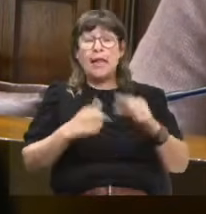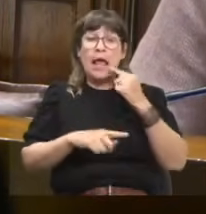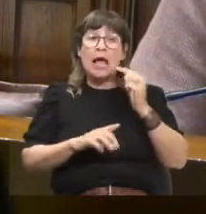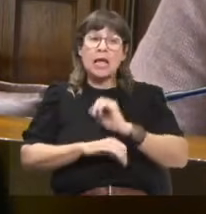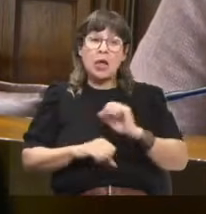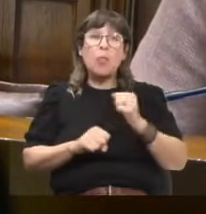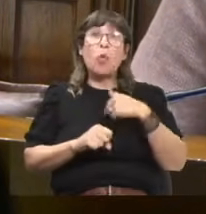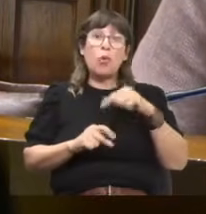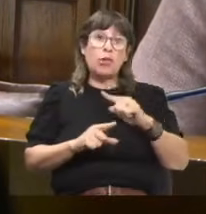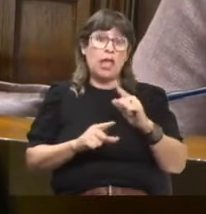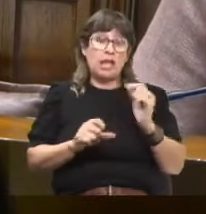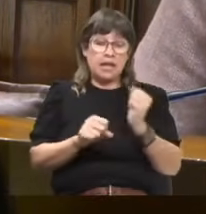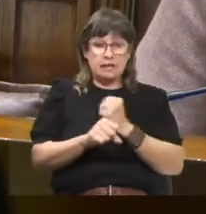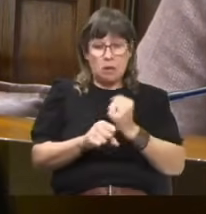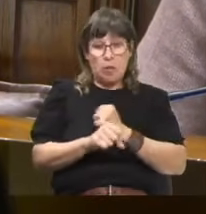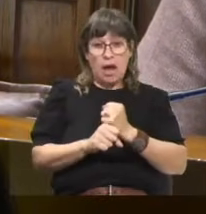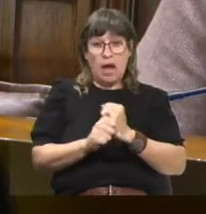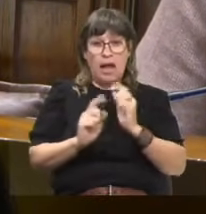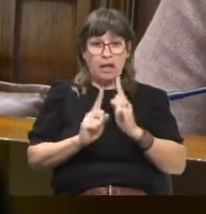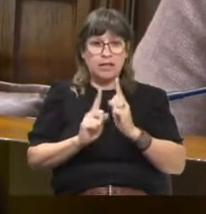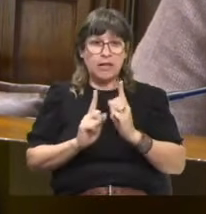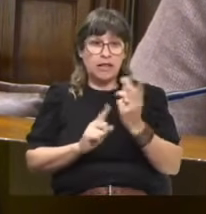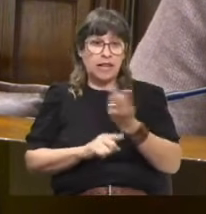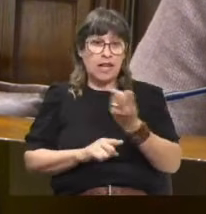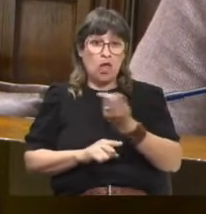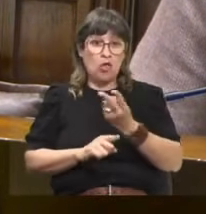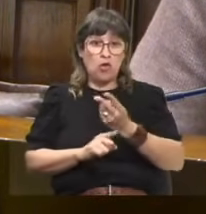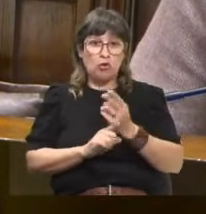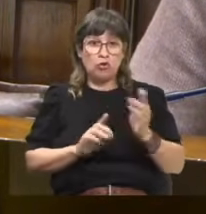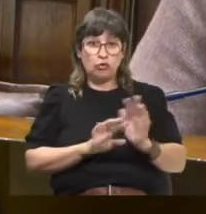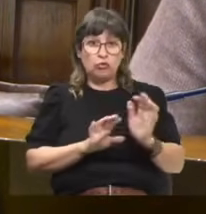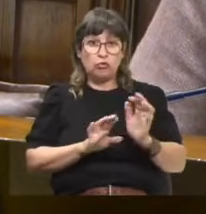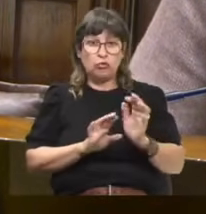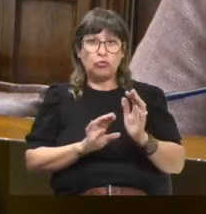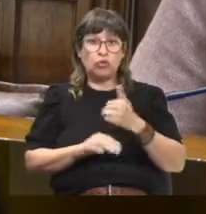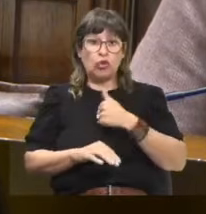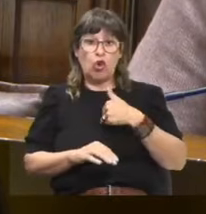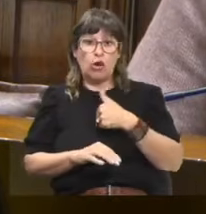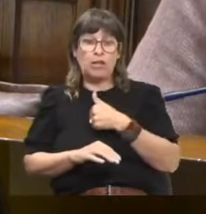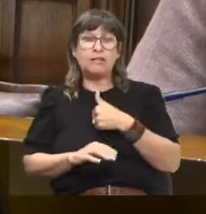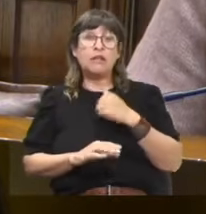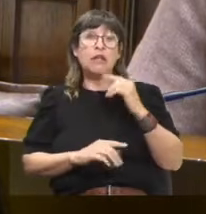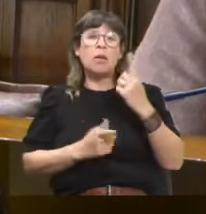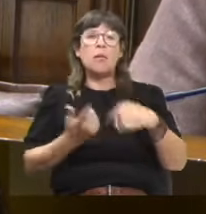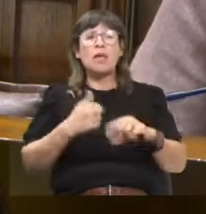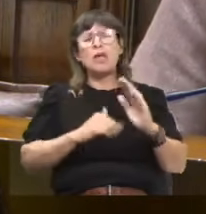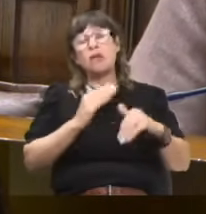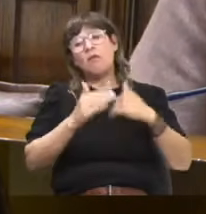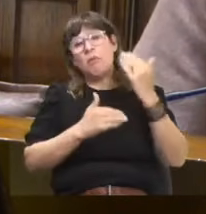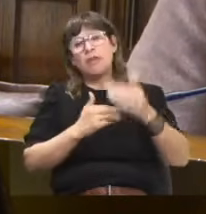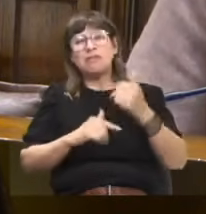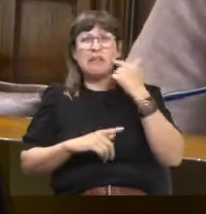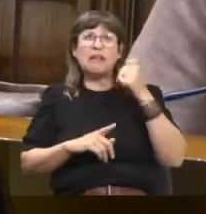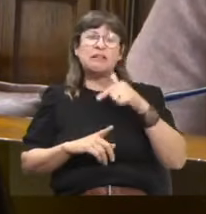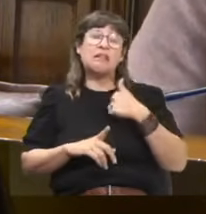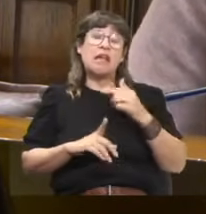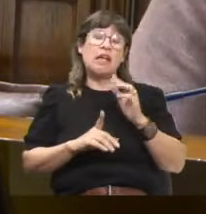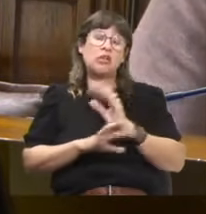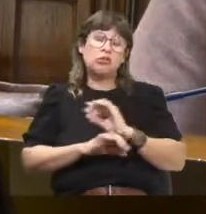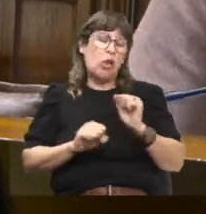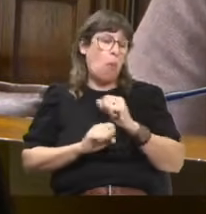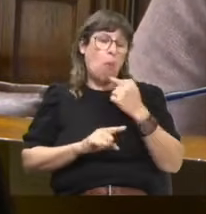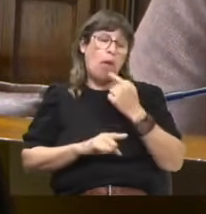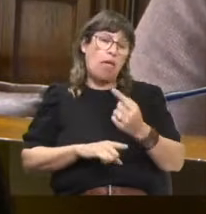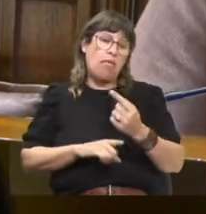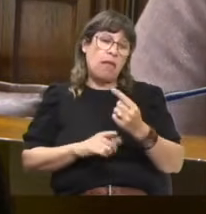ejercicio simultáneo de ambas funciones. Pero más allá de este aspecto, no se puede soslayar que